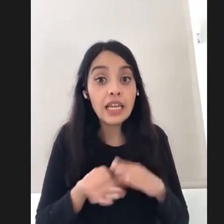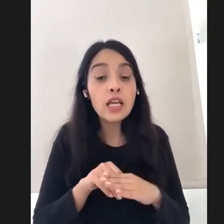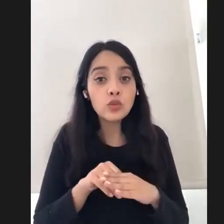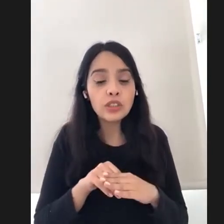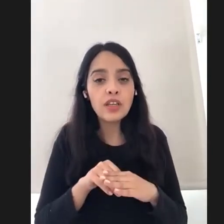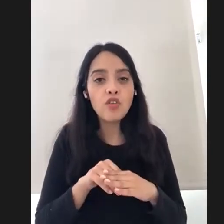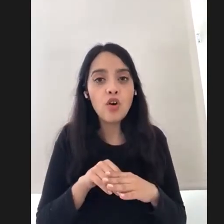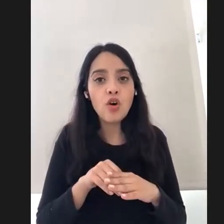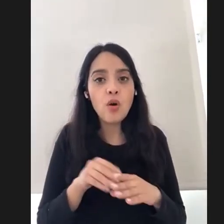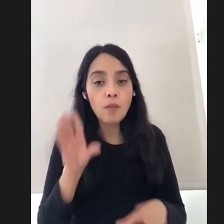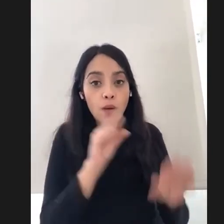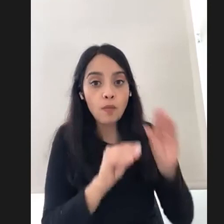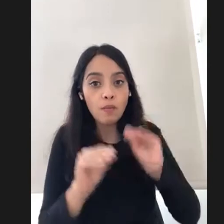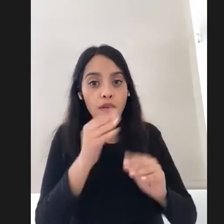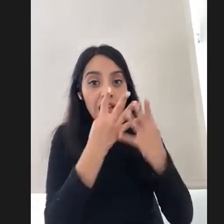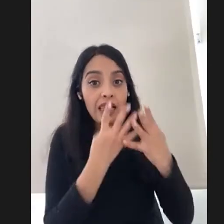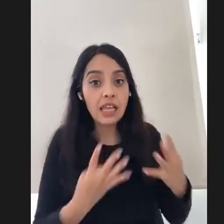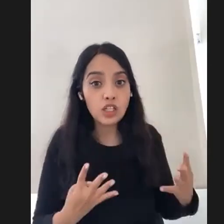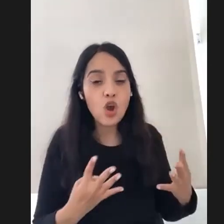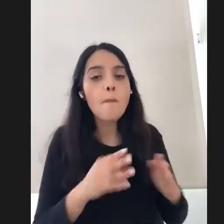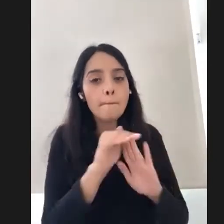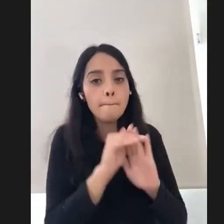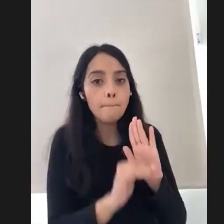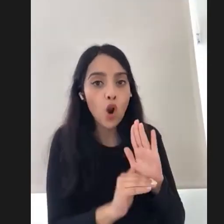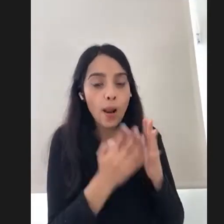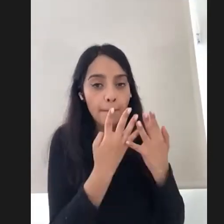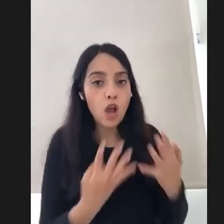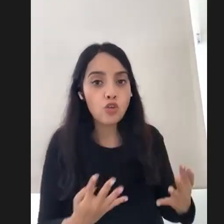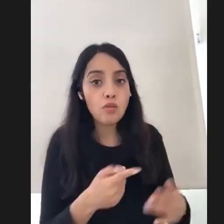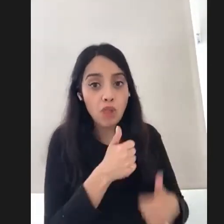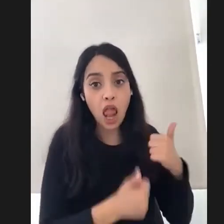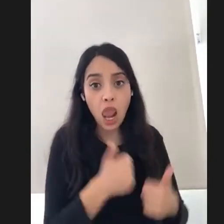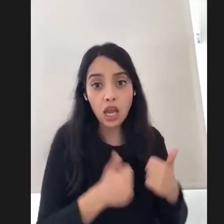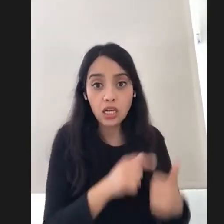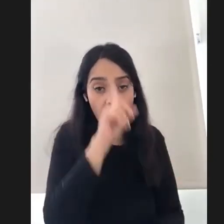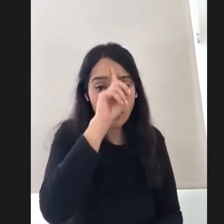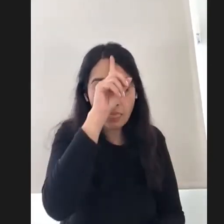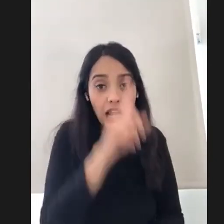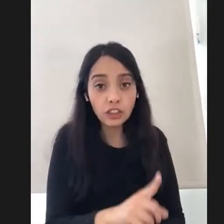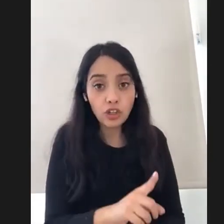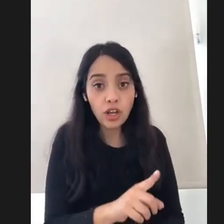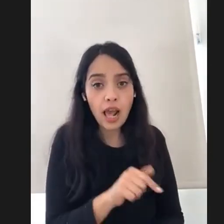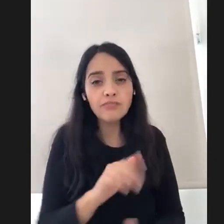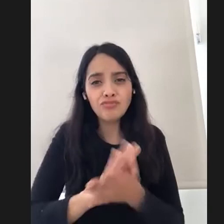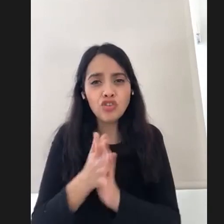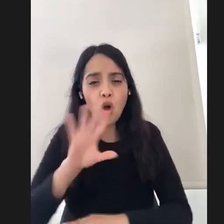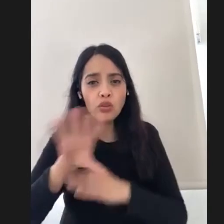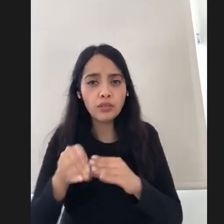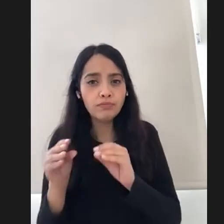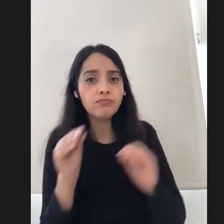dentro de los programas curriculares, todo lo que tiene que ver con la educación inclusiva de manera